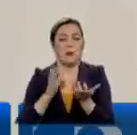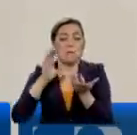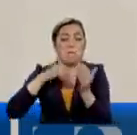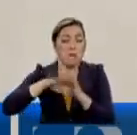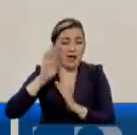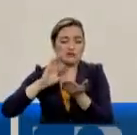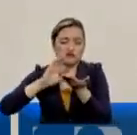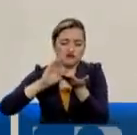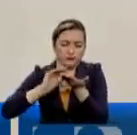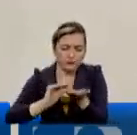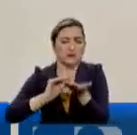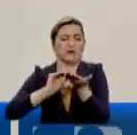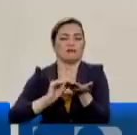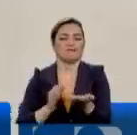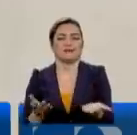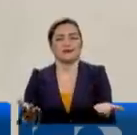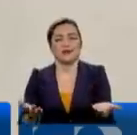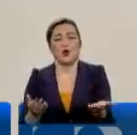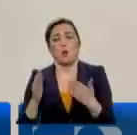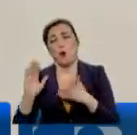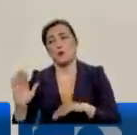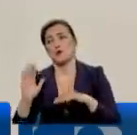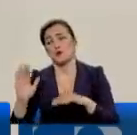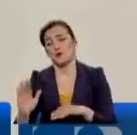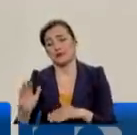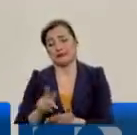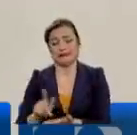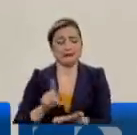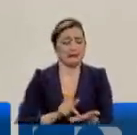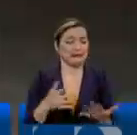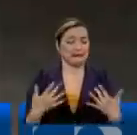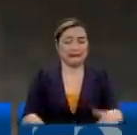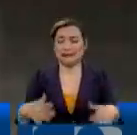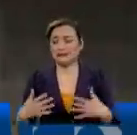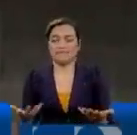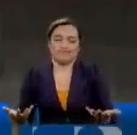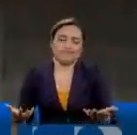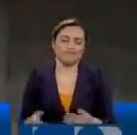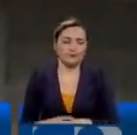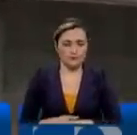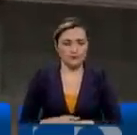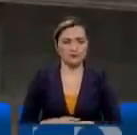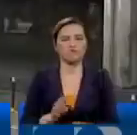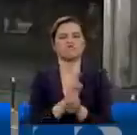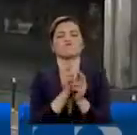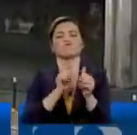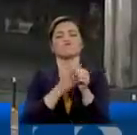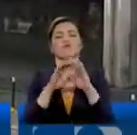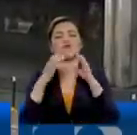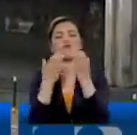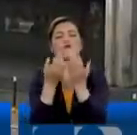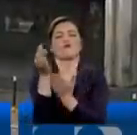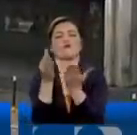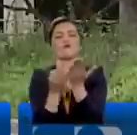obstante, dado que hay muchos compromisos que ya quedan adquiridos. Esta reforma primero será entregada a la Comisión